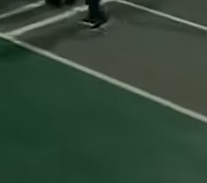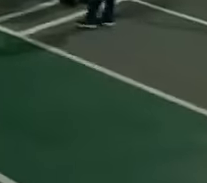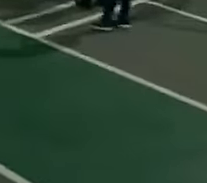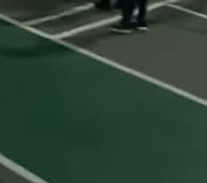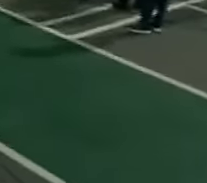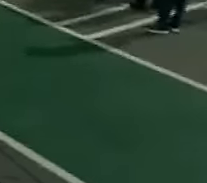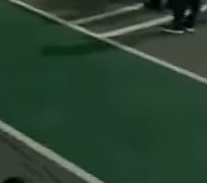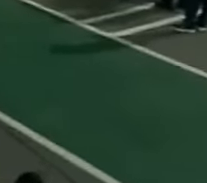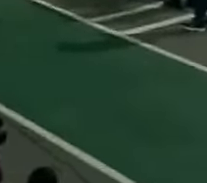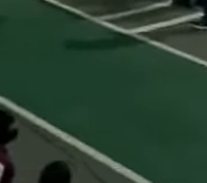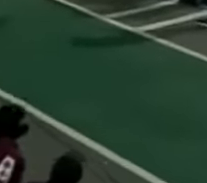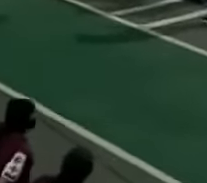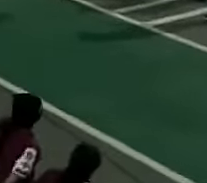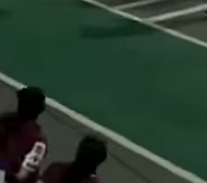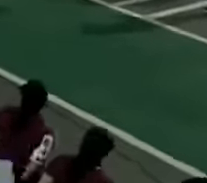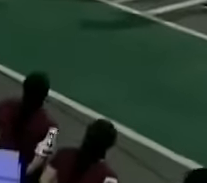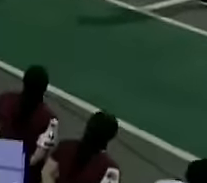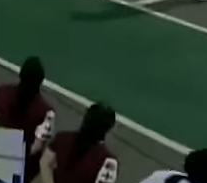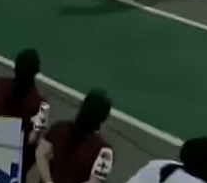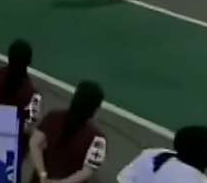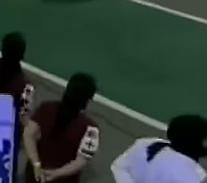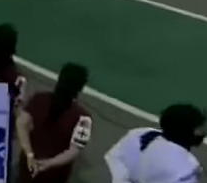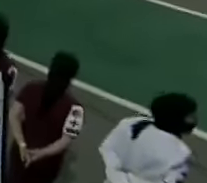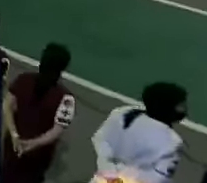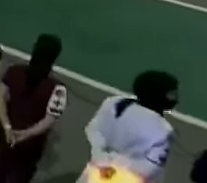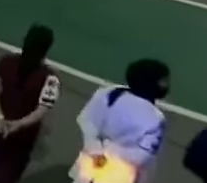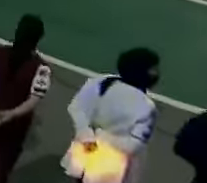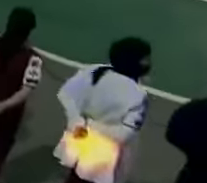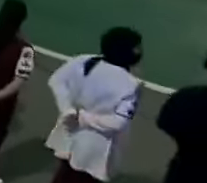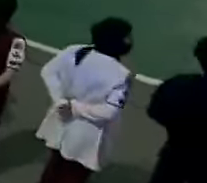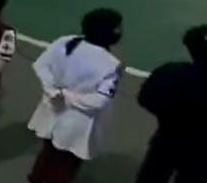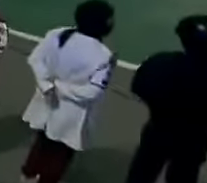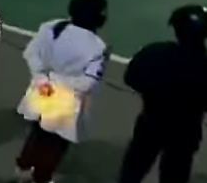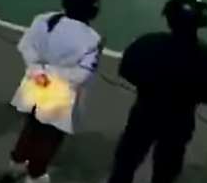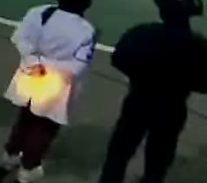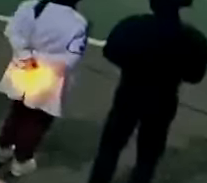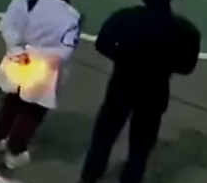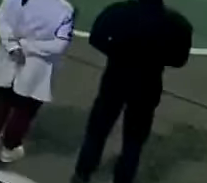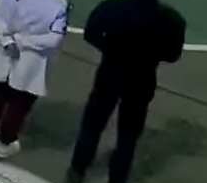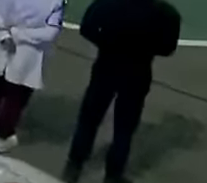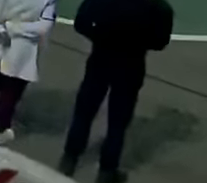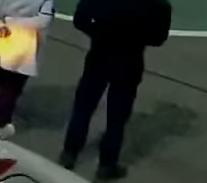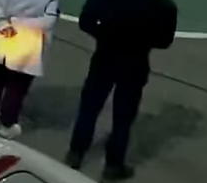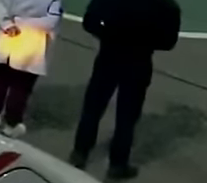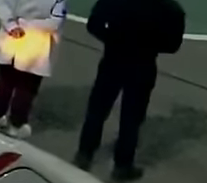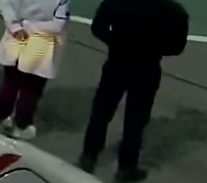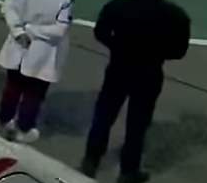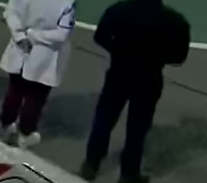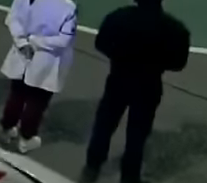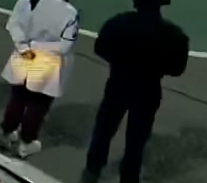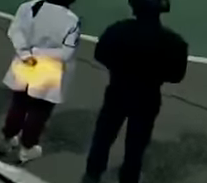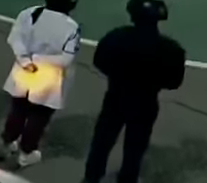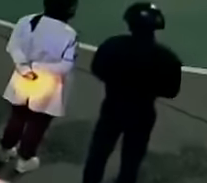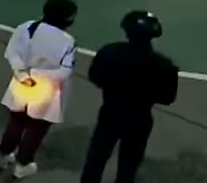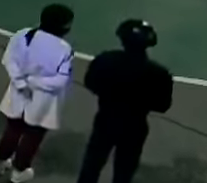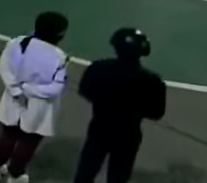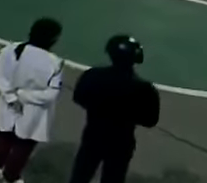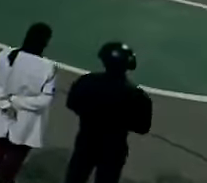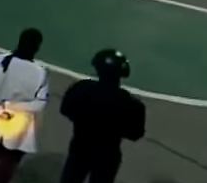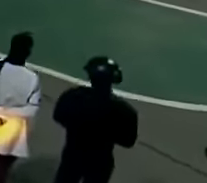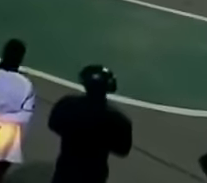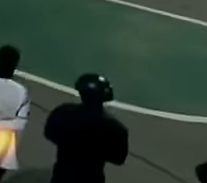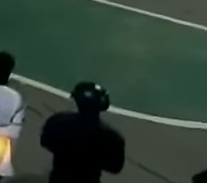San Benito, échate un palo y canta con alegría, que en Motatán los tambores